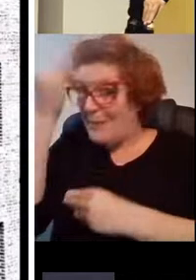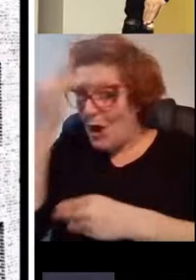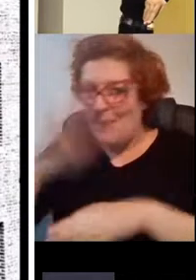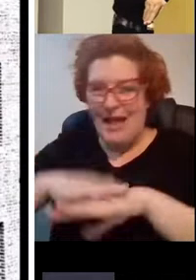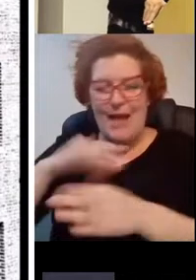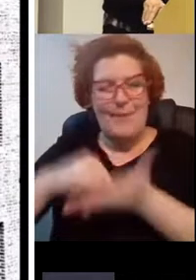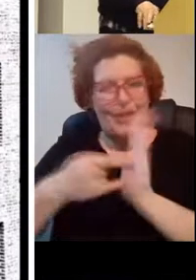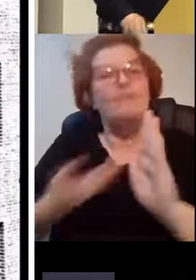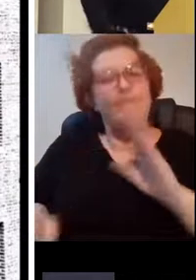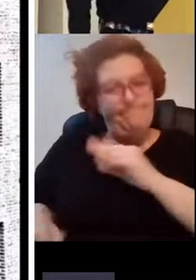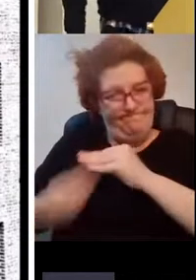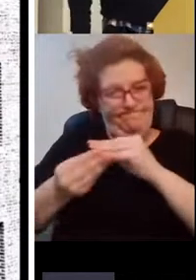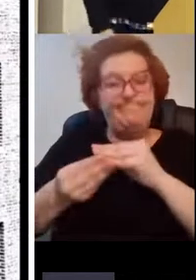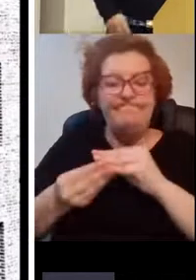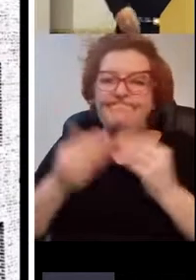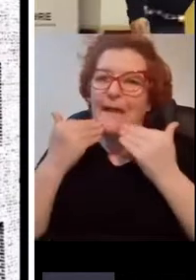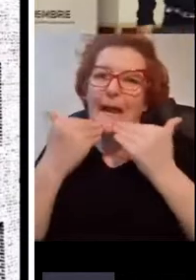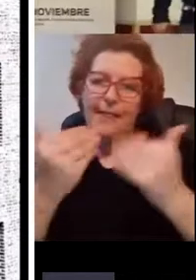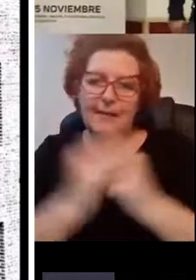gracias.